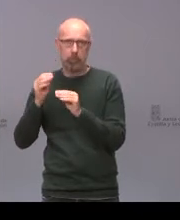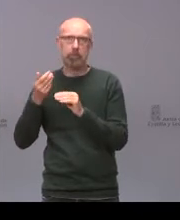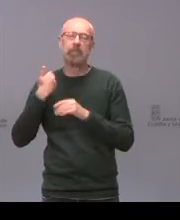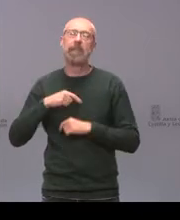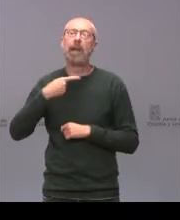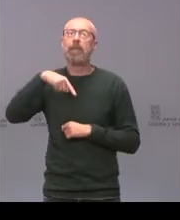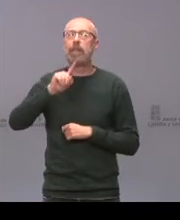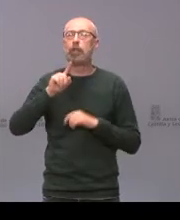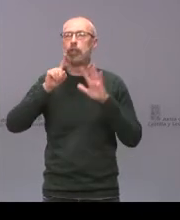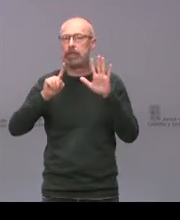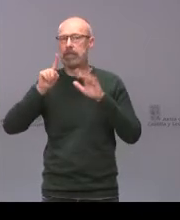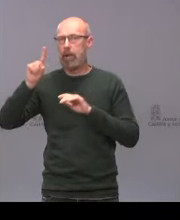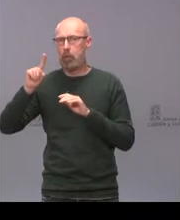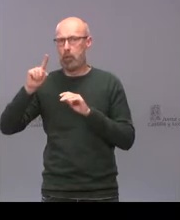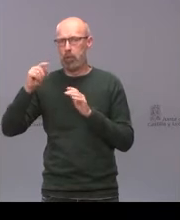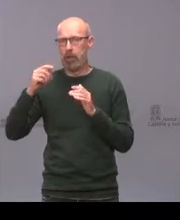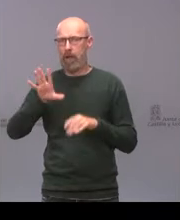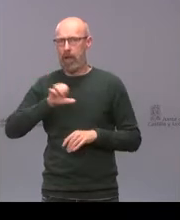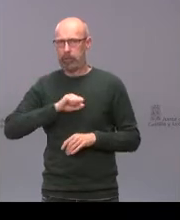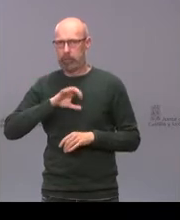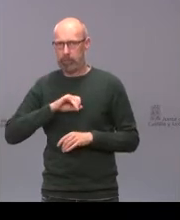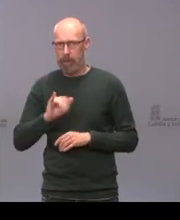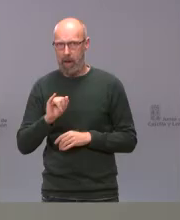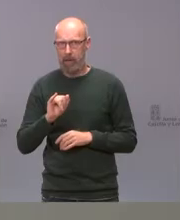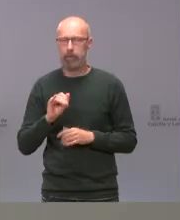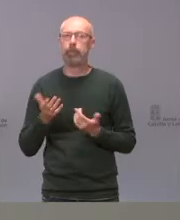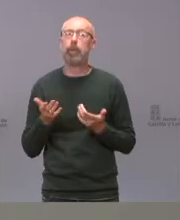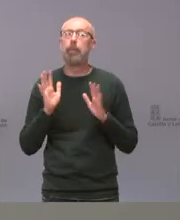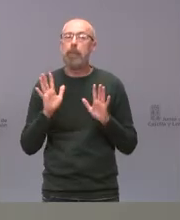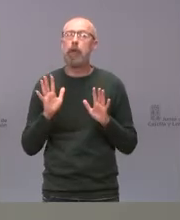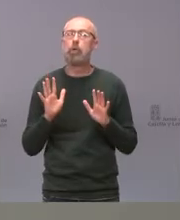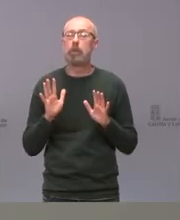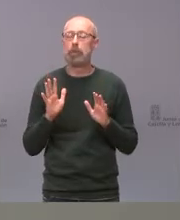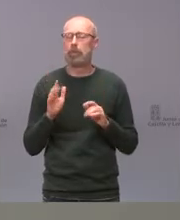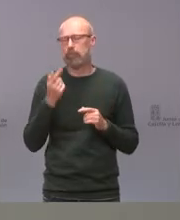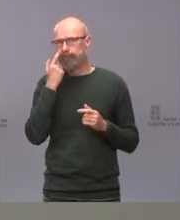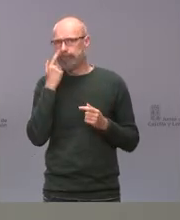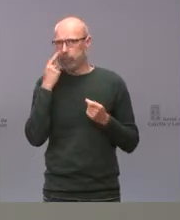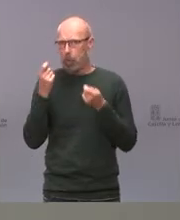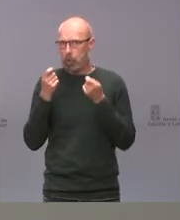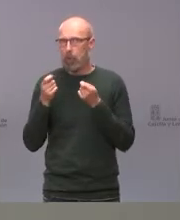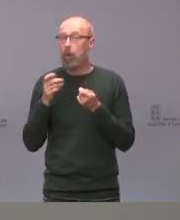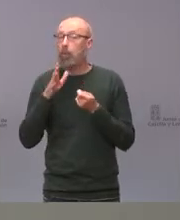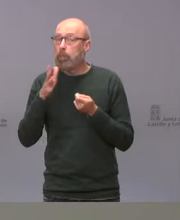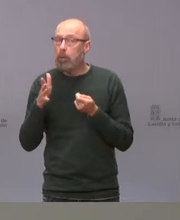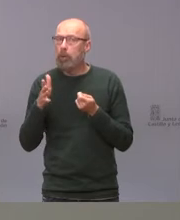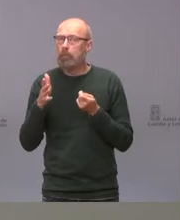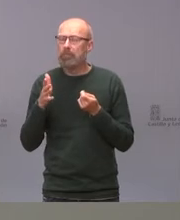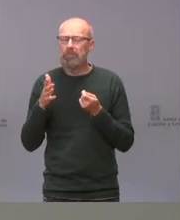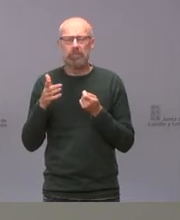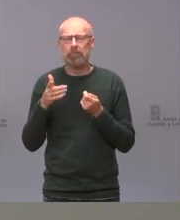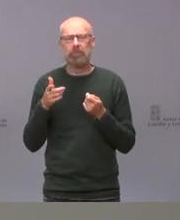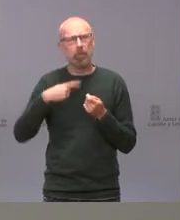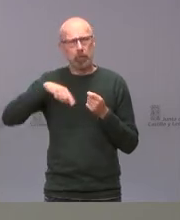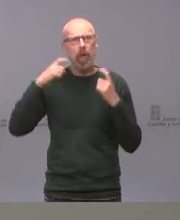161 por 100.000 habitantes, pero estamos muy vigilantes porque a pesar del grandísimo esfuerzo que se está